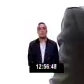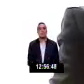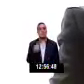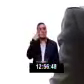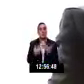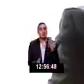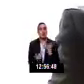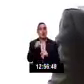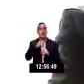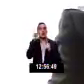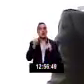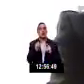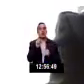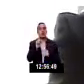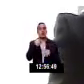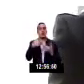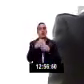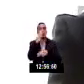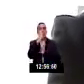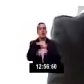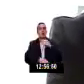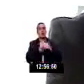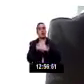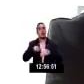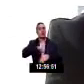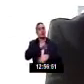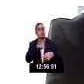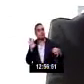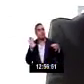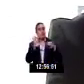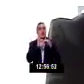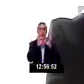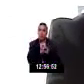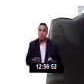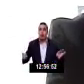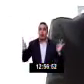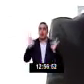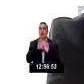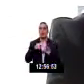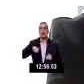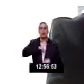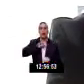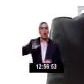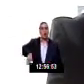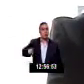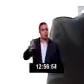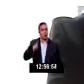sistemas informáticos globales, y nosotros no podemos quedarnos rezagados.